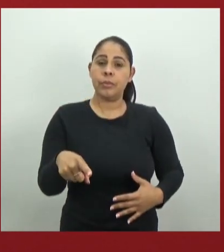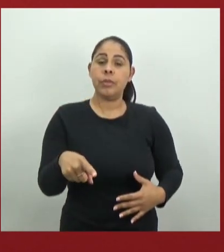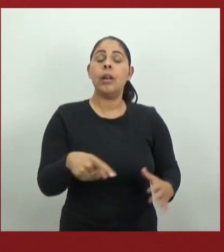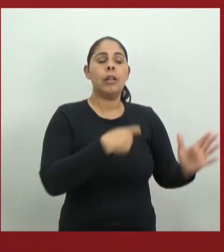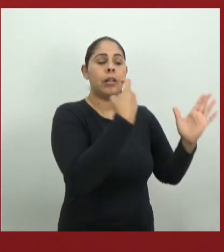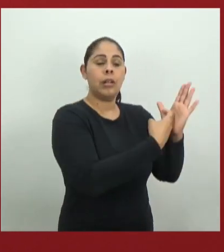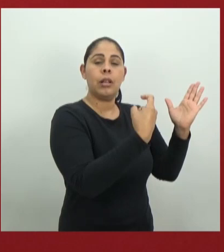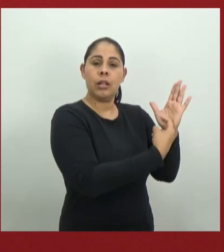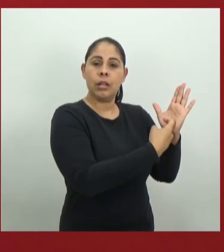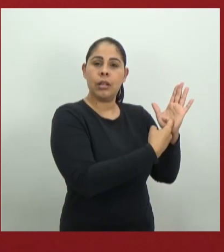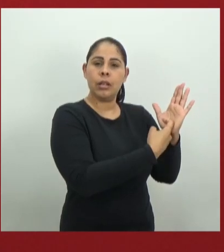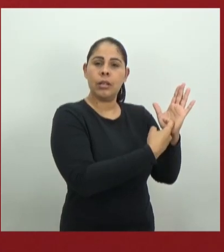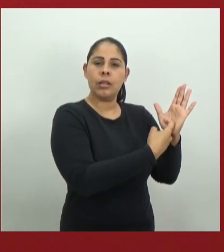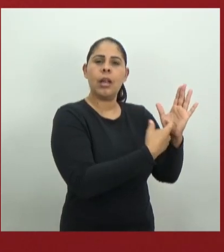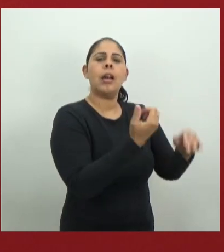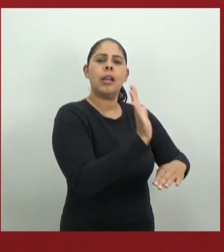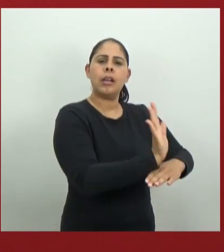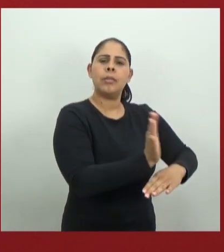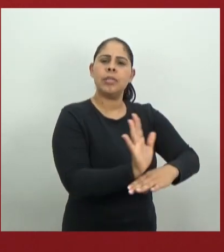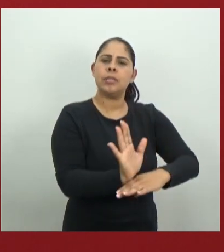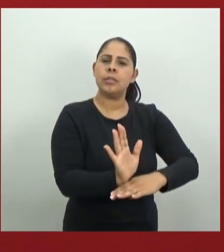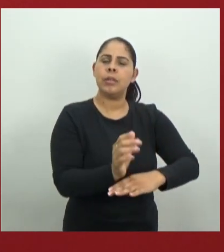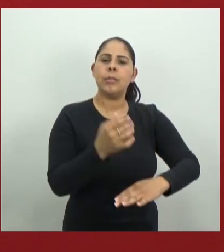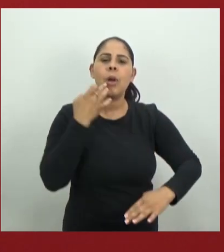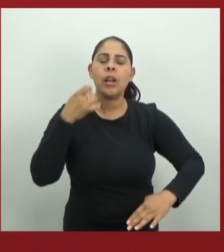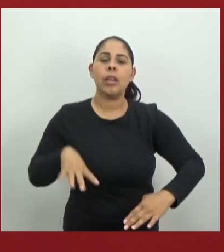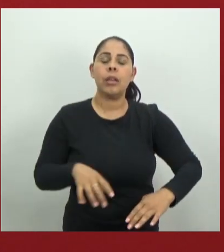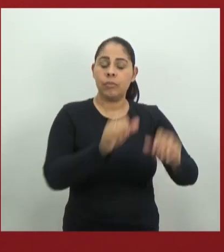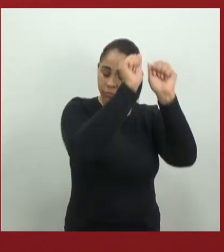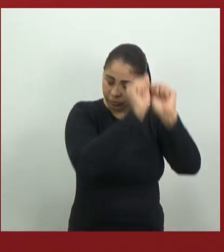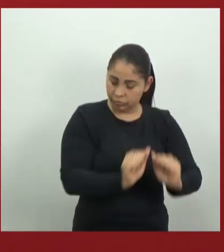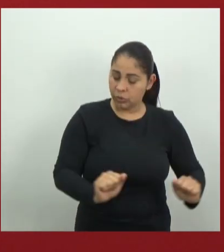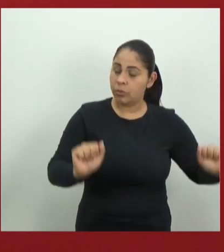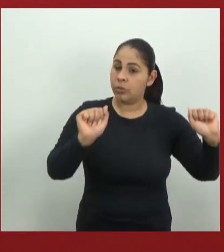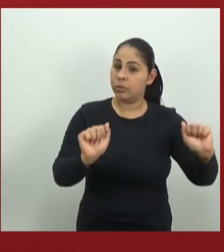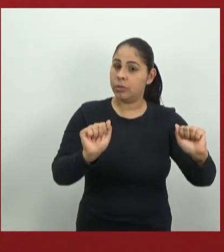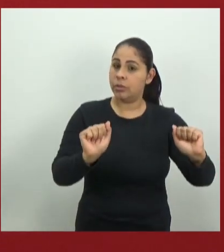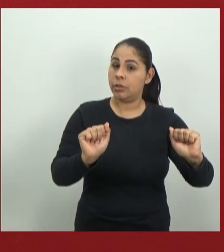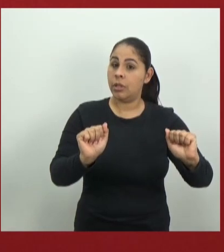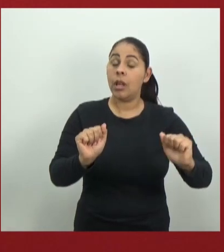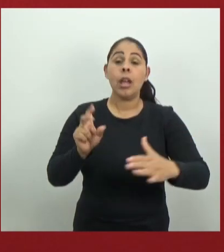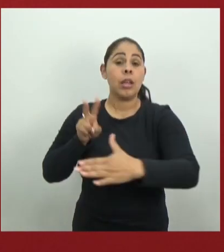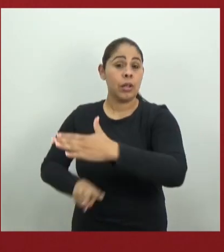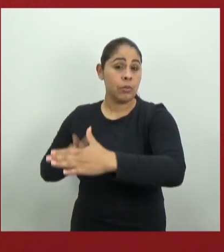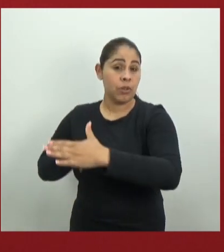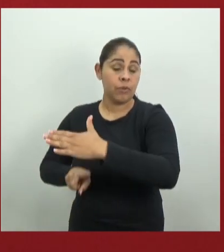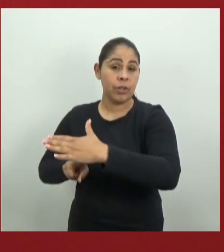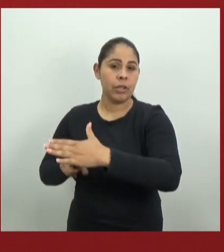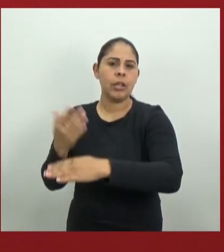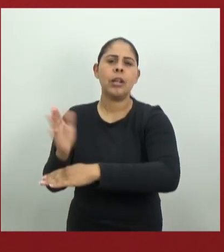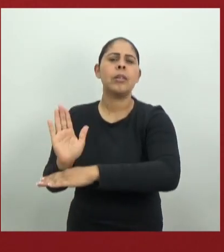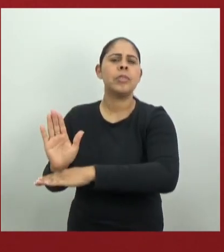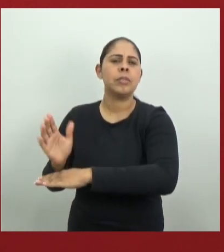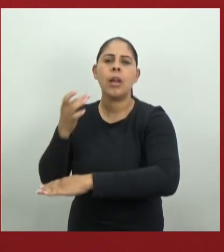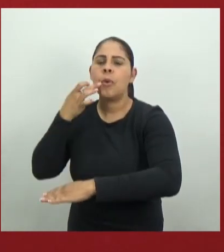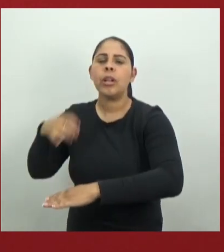por Moisés, y los profetas, representados por Elías, llegaban hasta